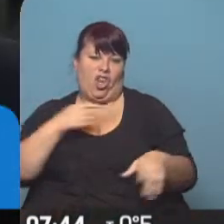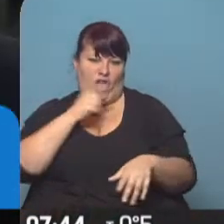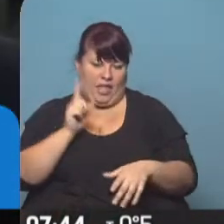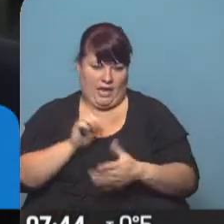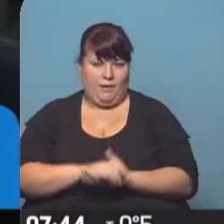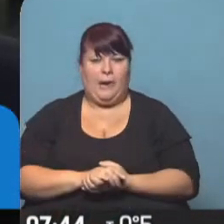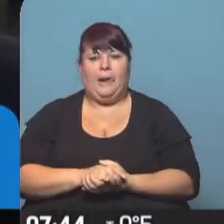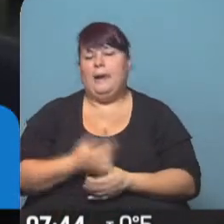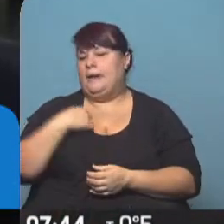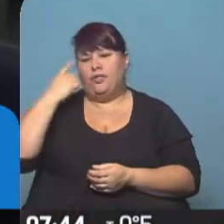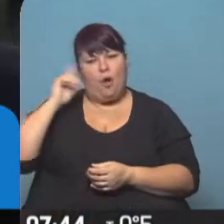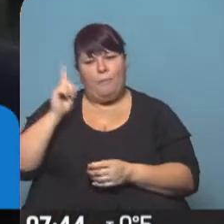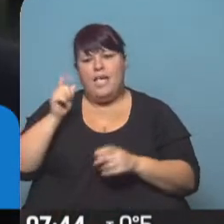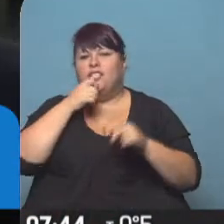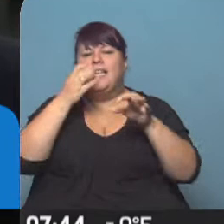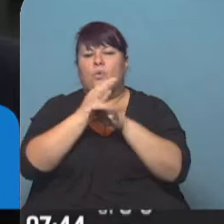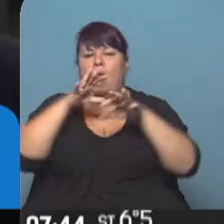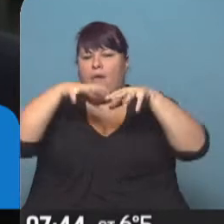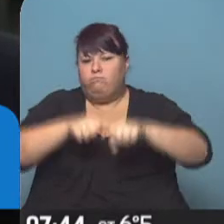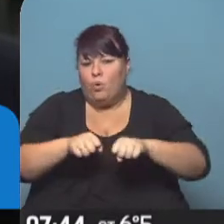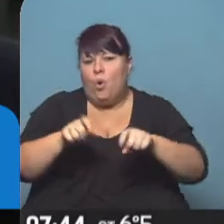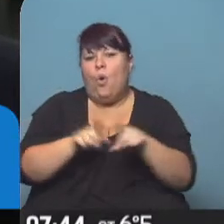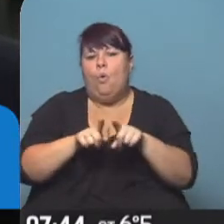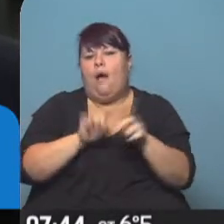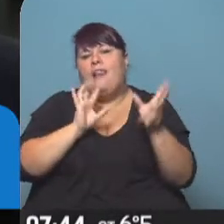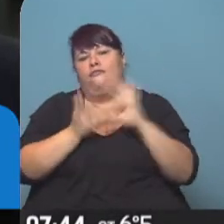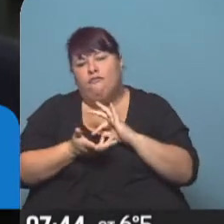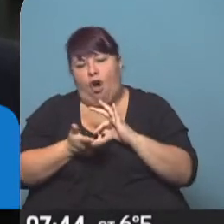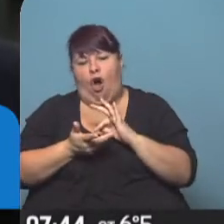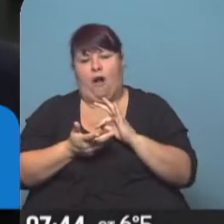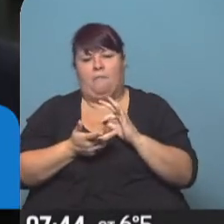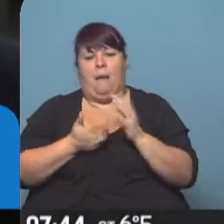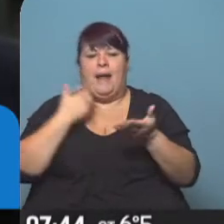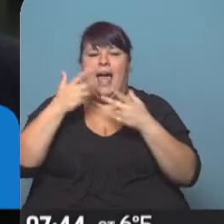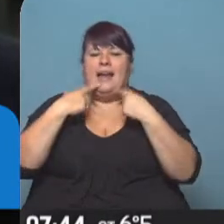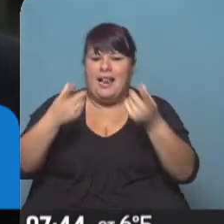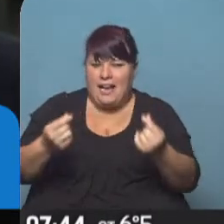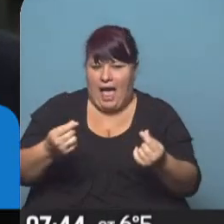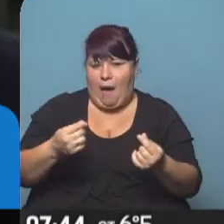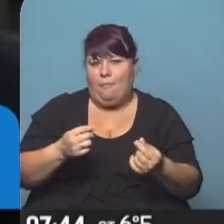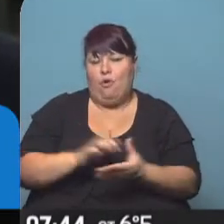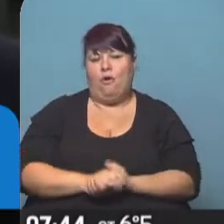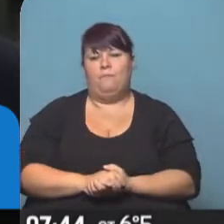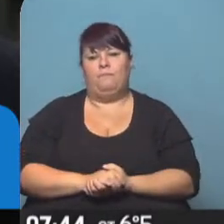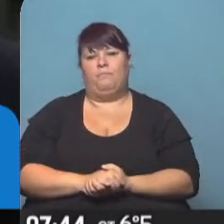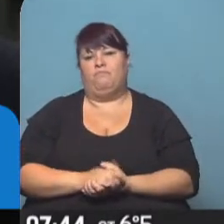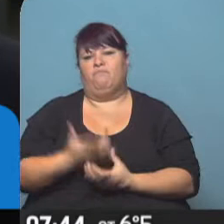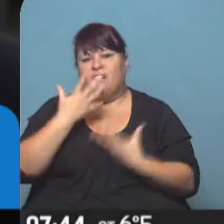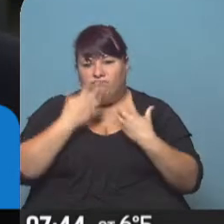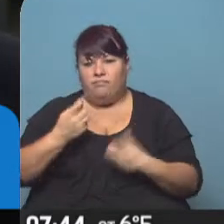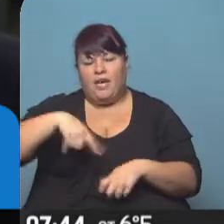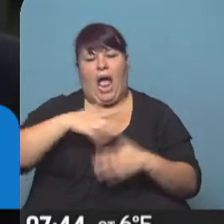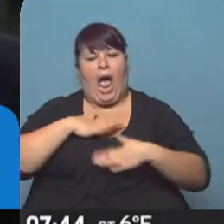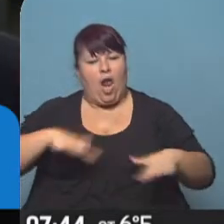No creemos que la toma sea la forma de expresar este descontento de